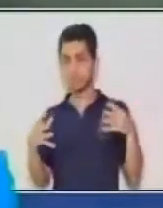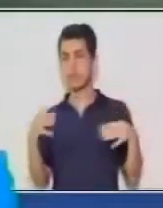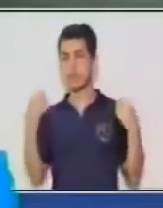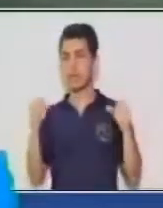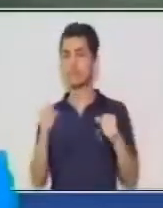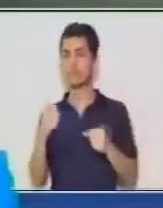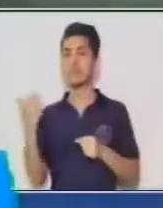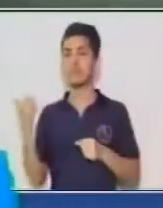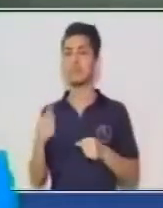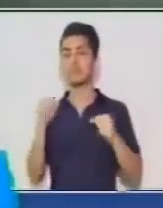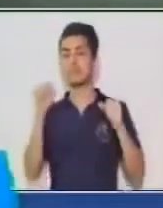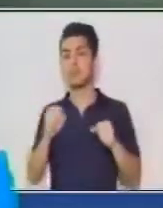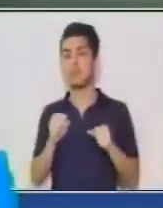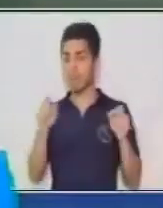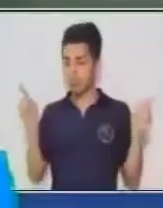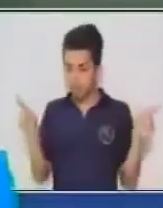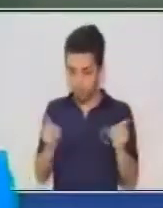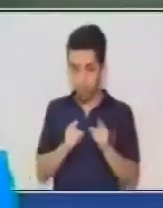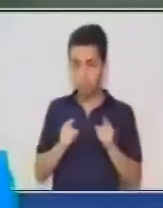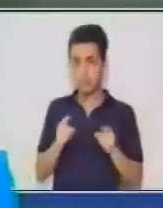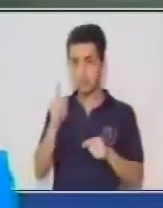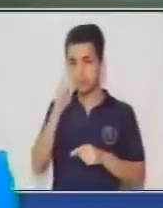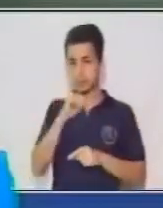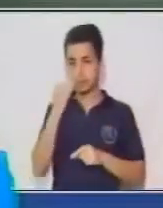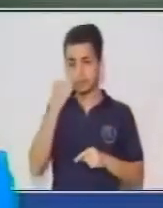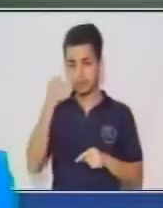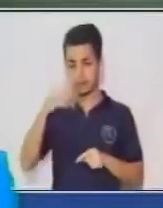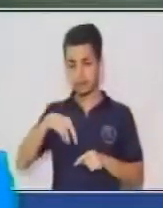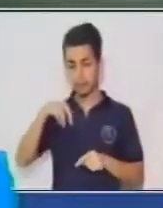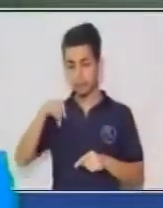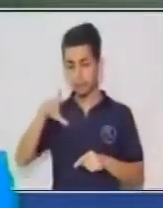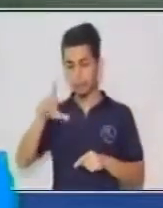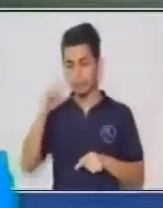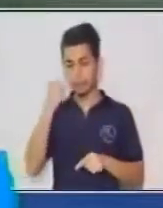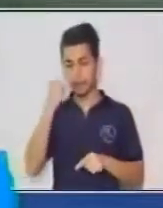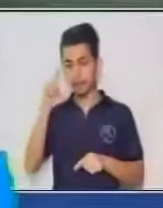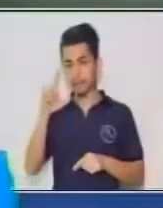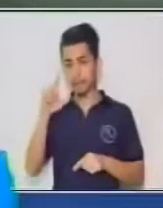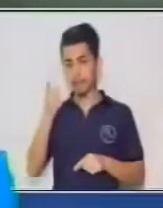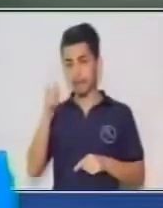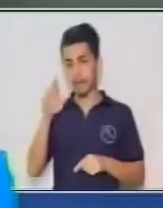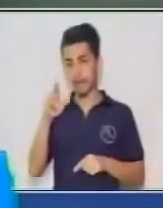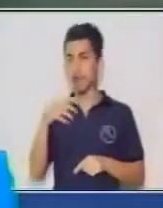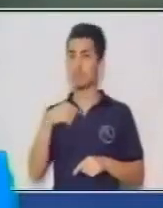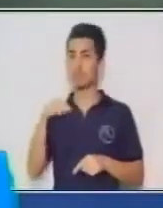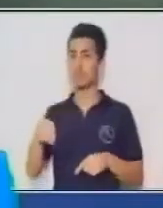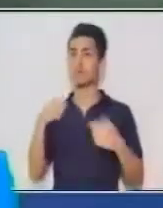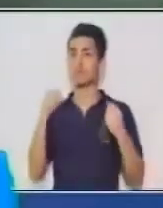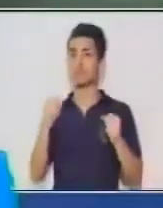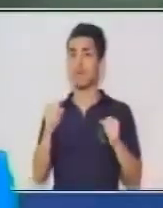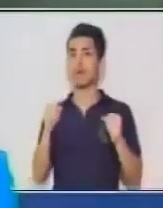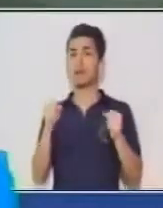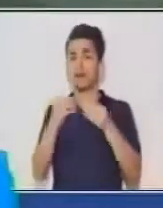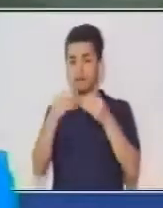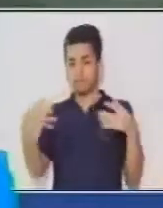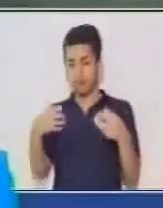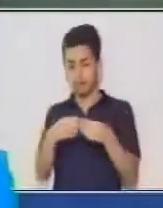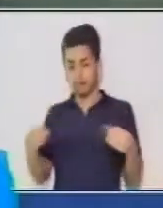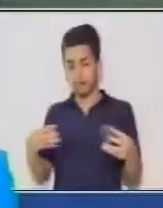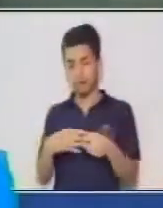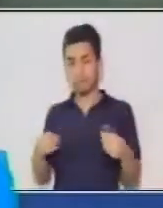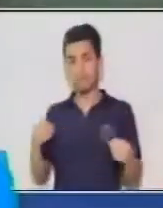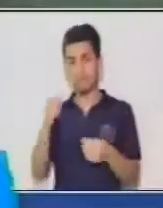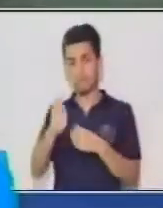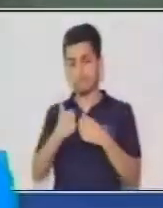funciones se pueden simplificar y para ello vamos a utilizar factorización. Y luego, por